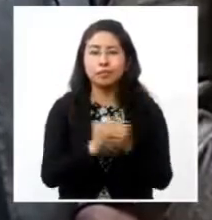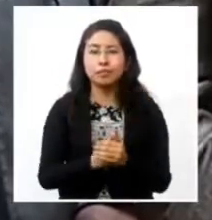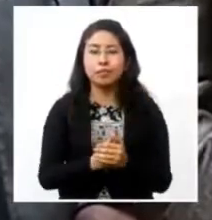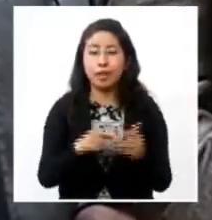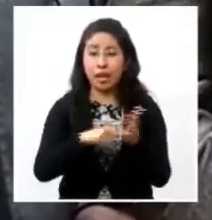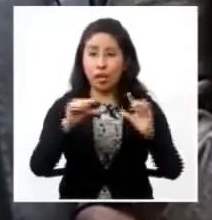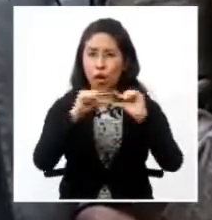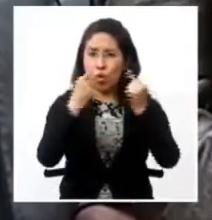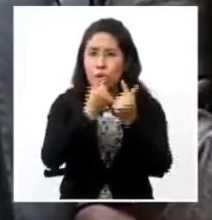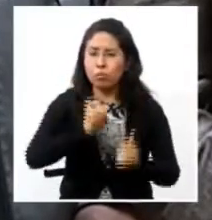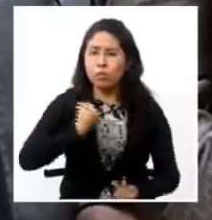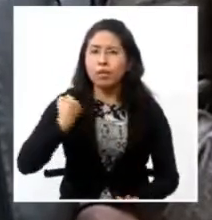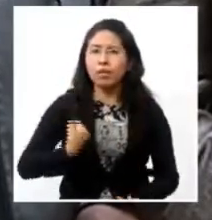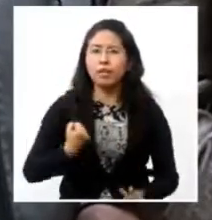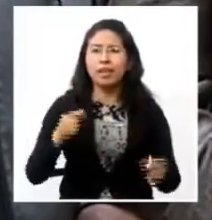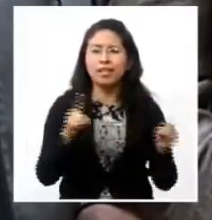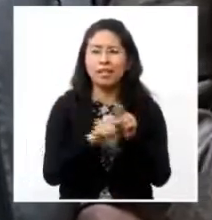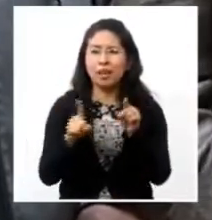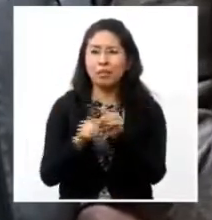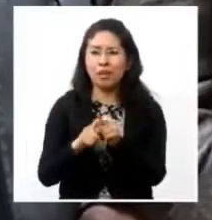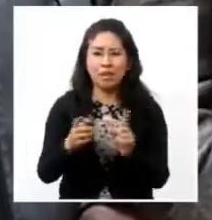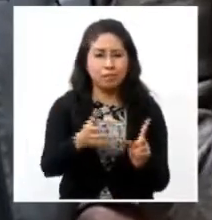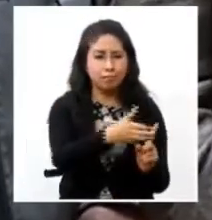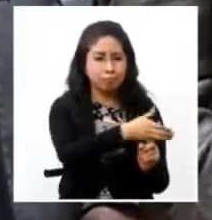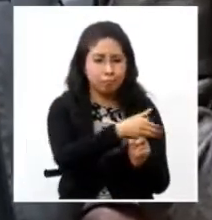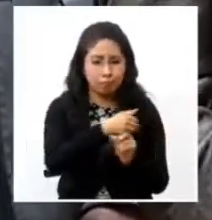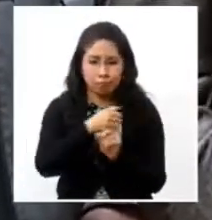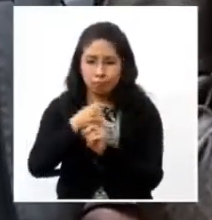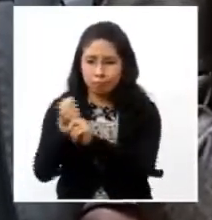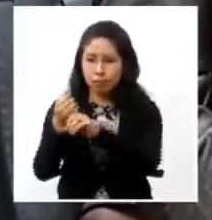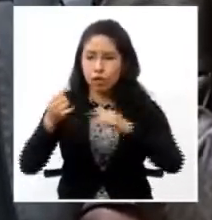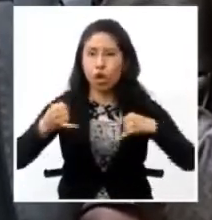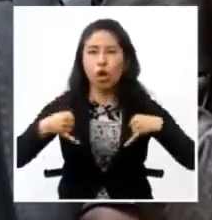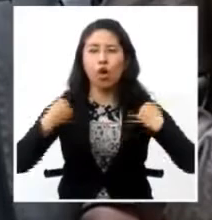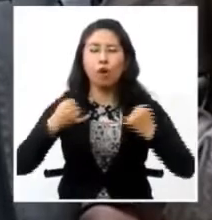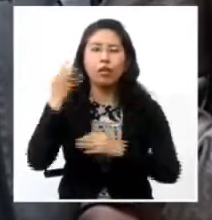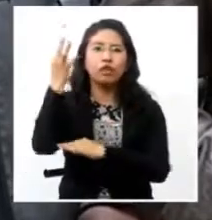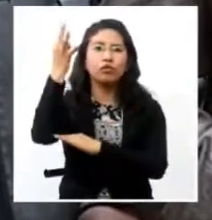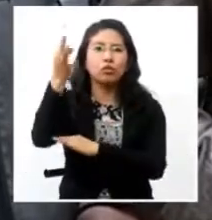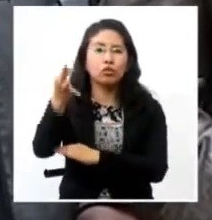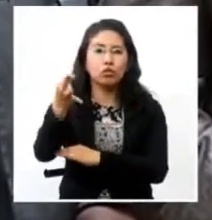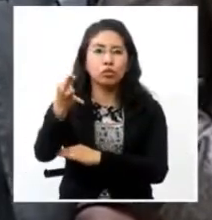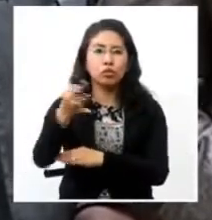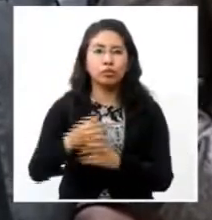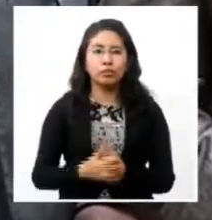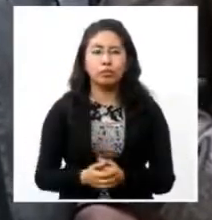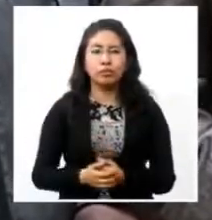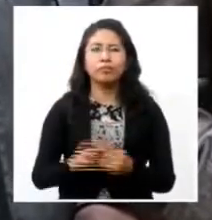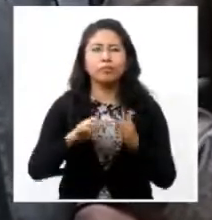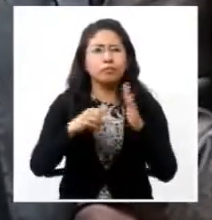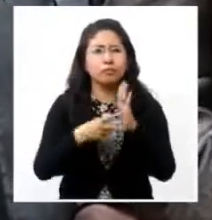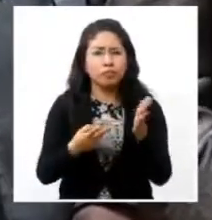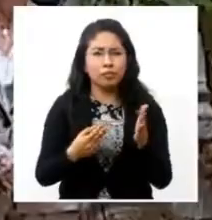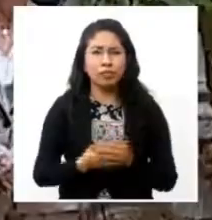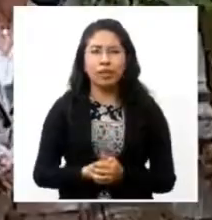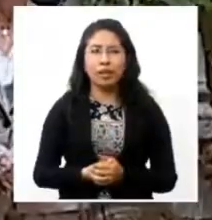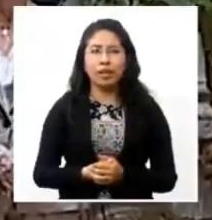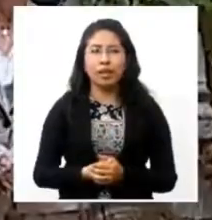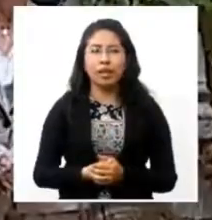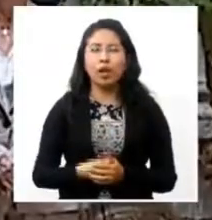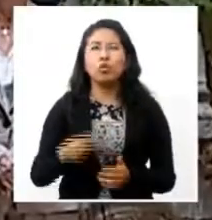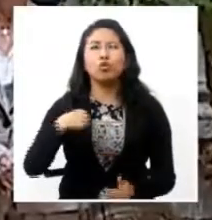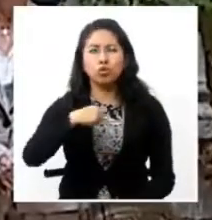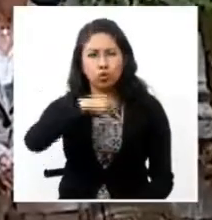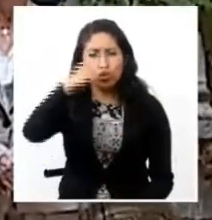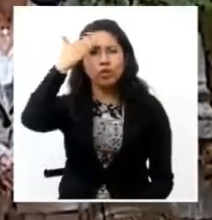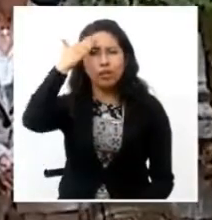por delante el futuro de nuestros jóvenes y de nuestros hijos. Es decir, desde el principio sabíamos que